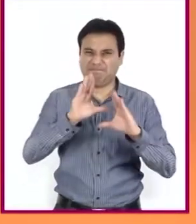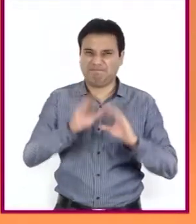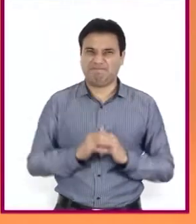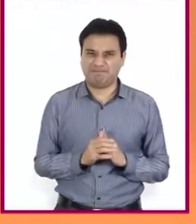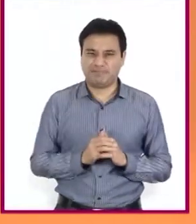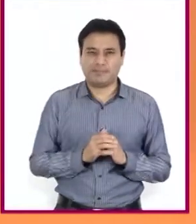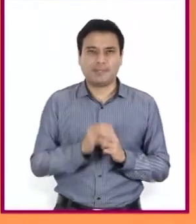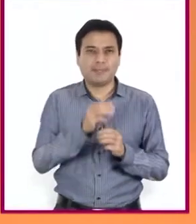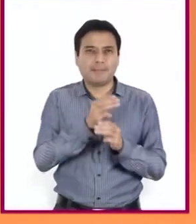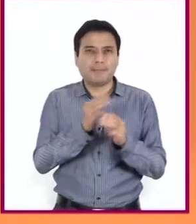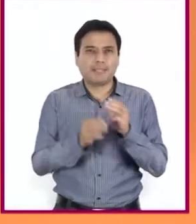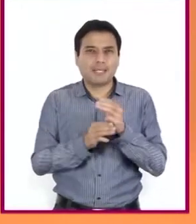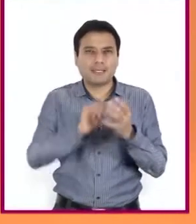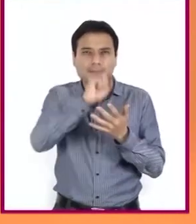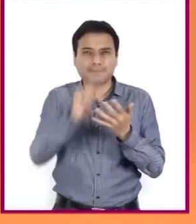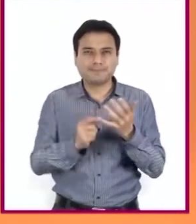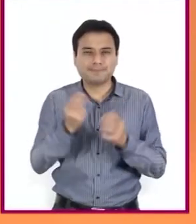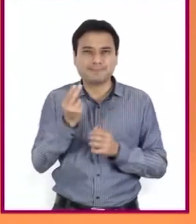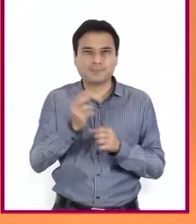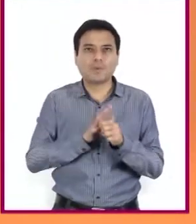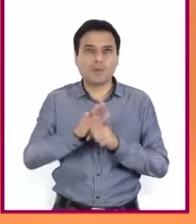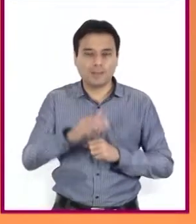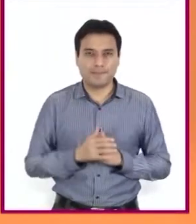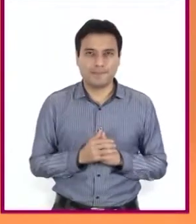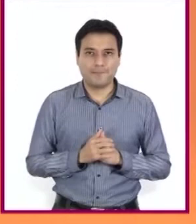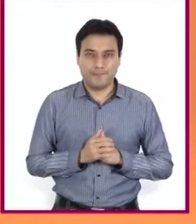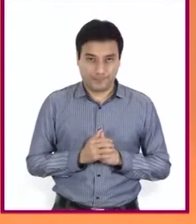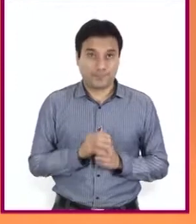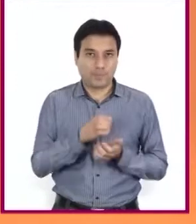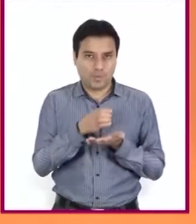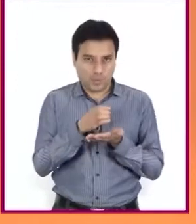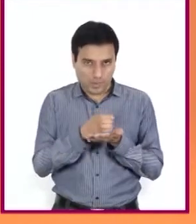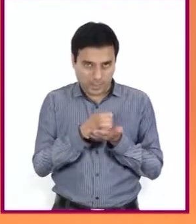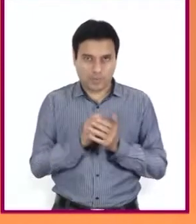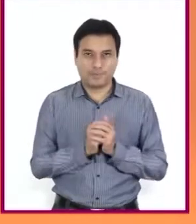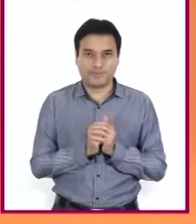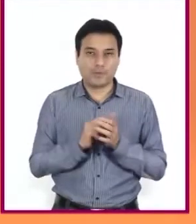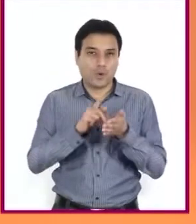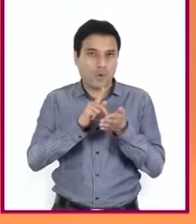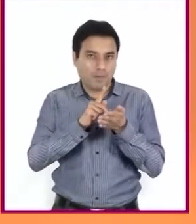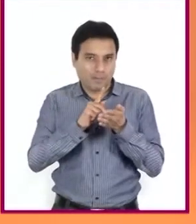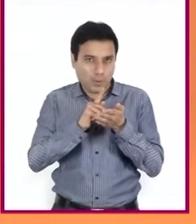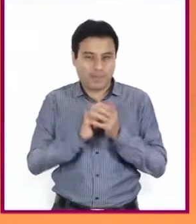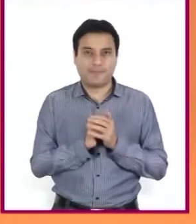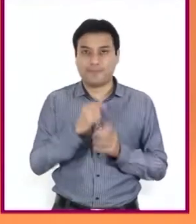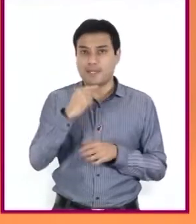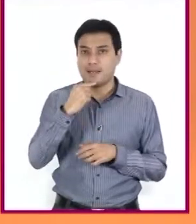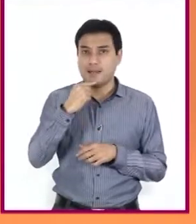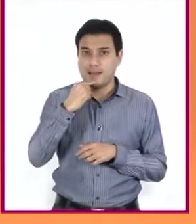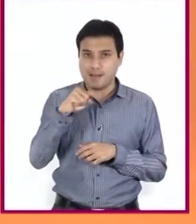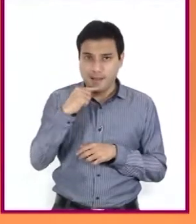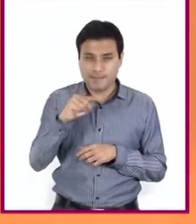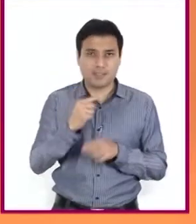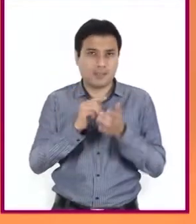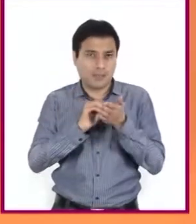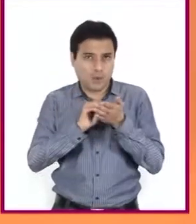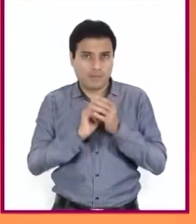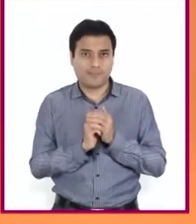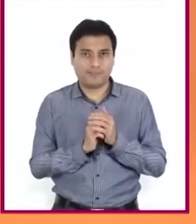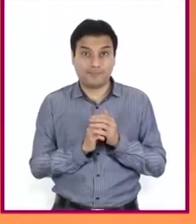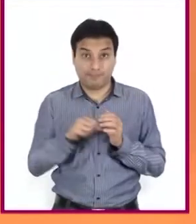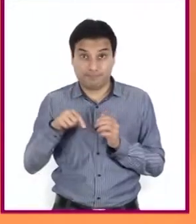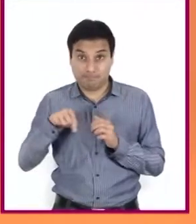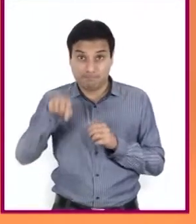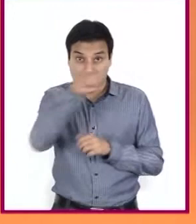materiales que vamos a utilizar en esta sesión son cuaderno de apuntes, bolígrafo, lápiz y goma. Si tienen